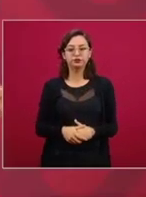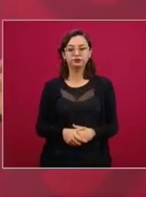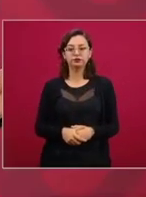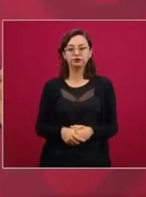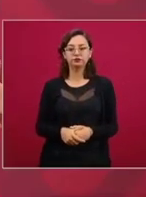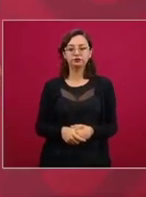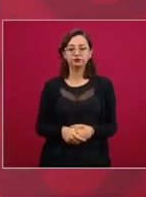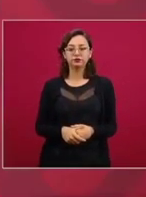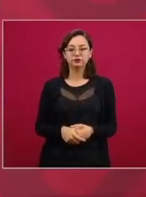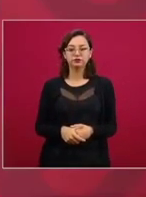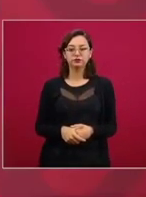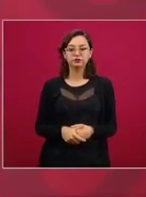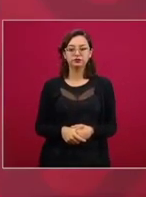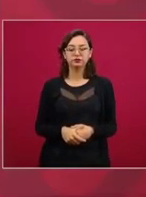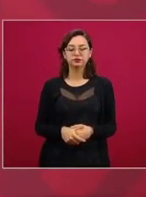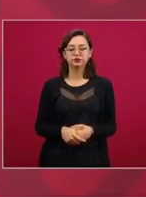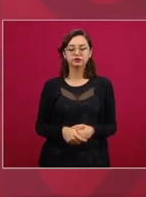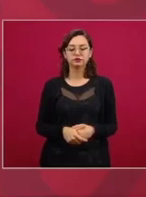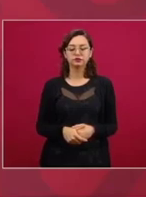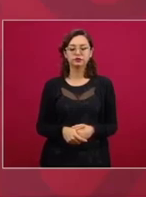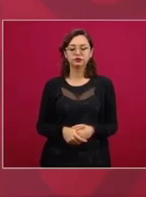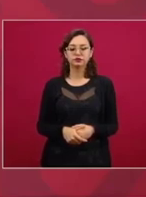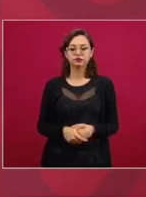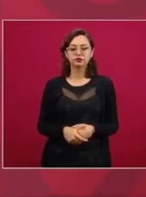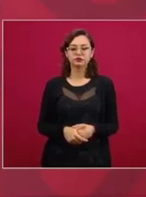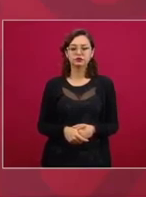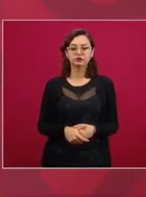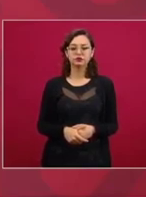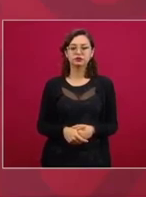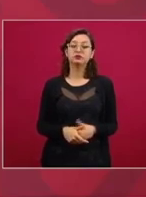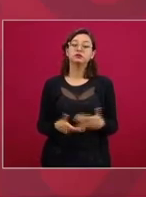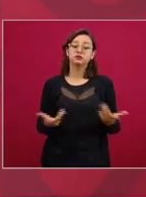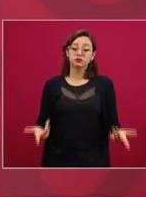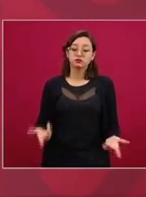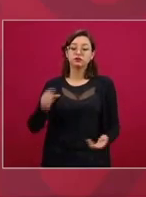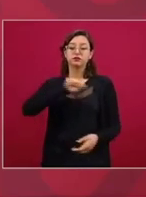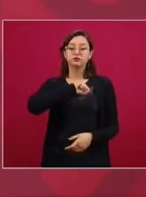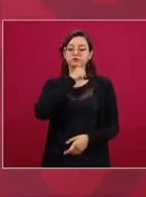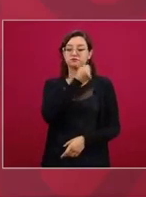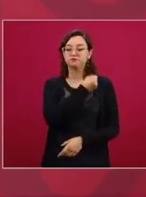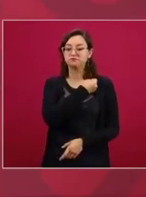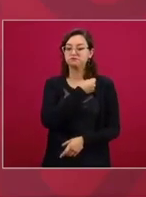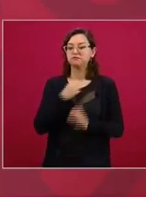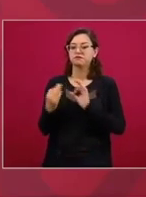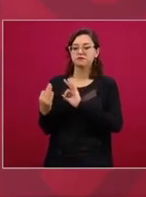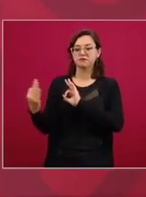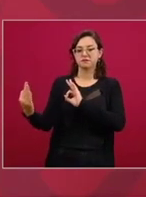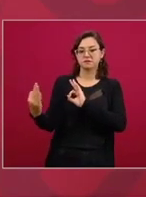Y que se guarde la sana distancia.